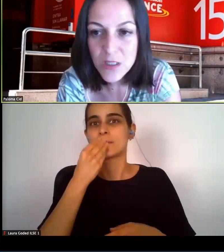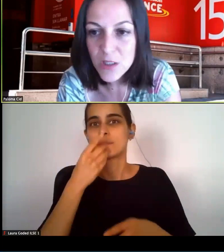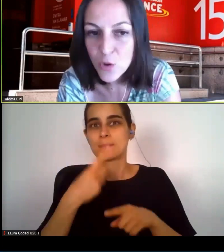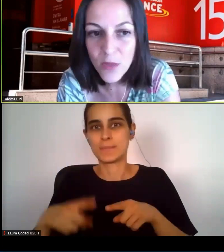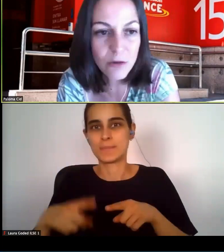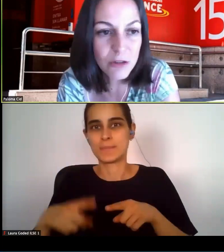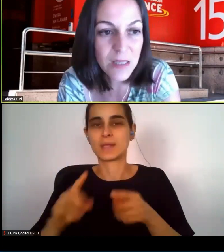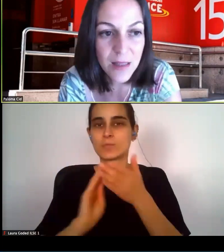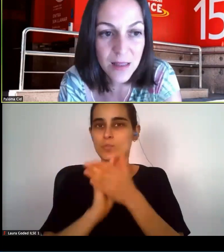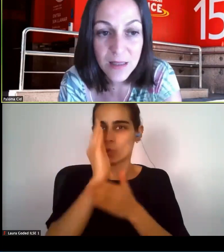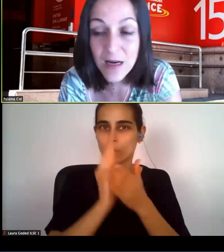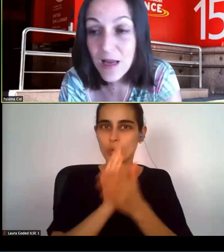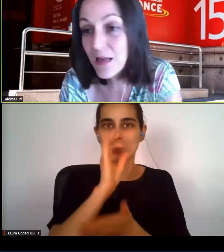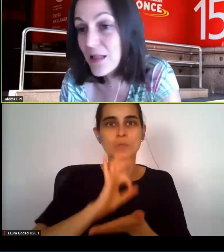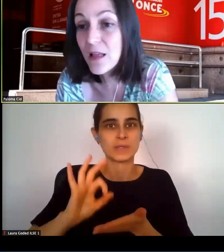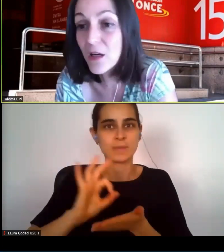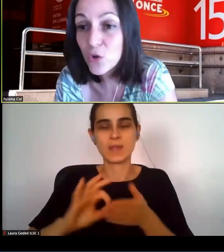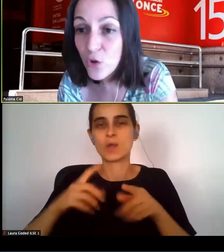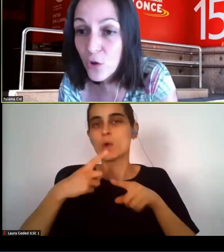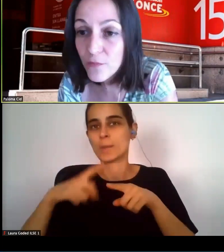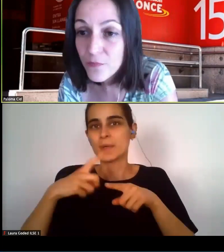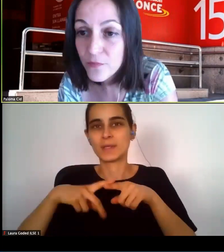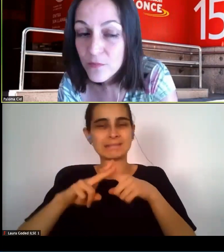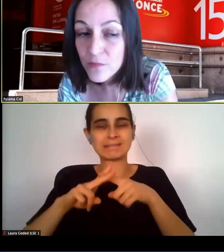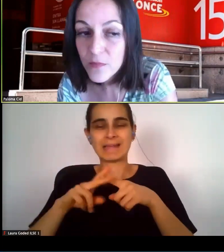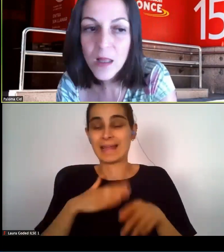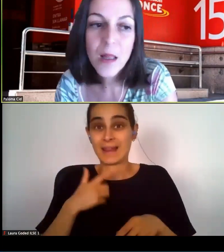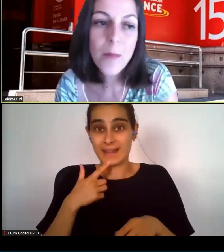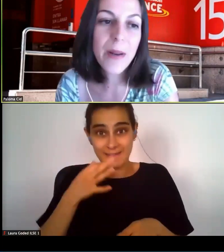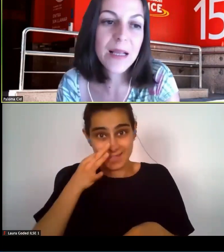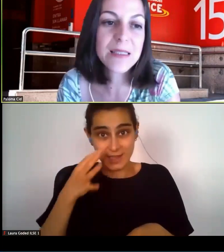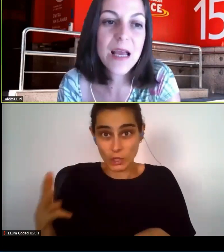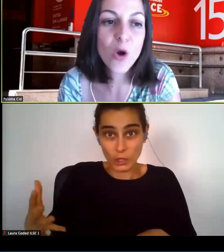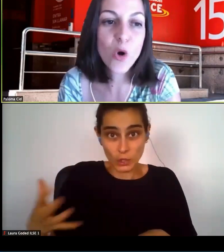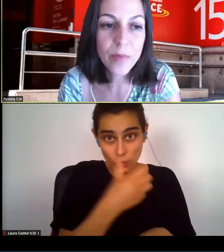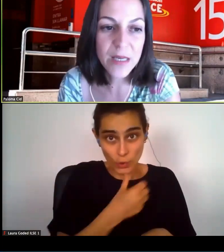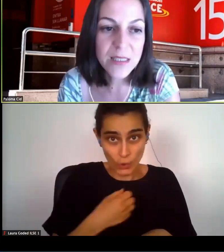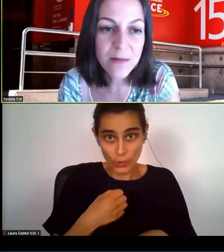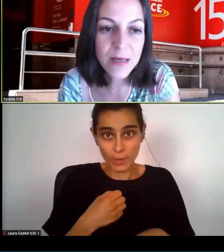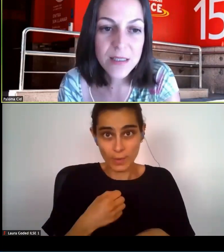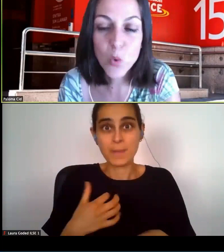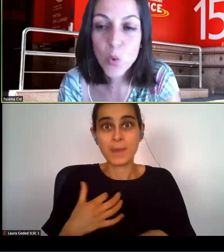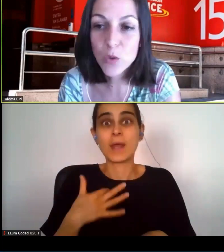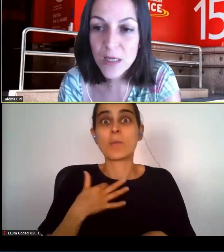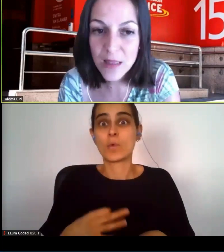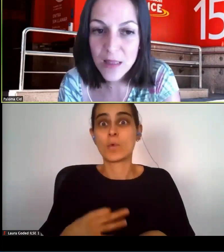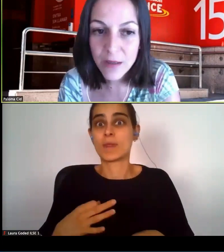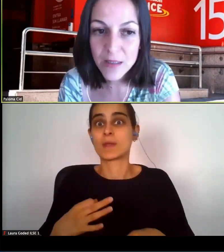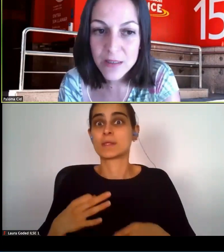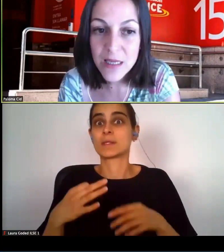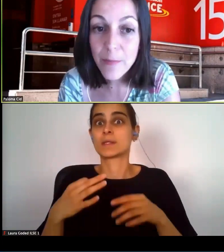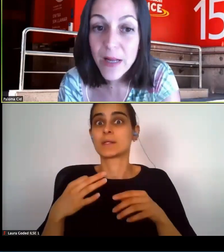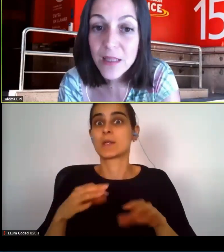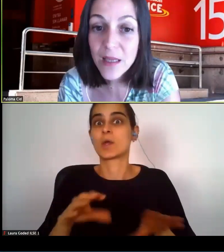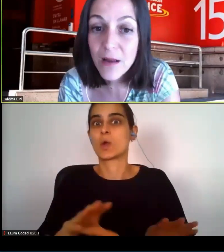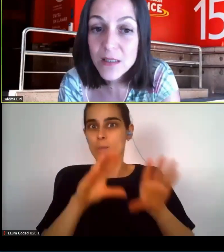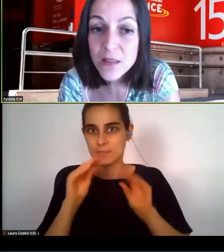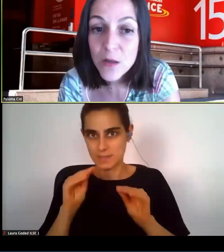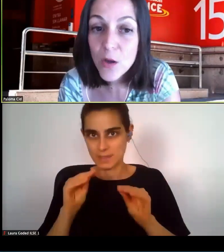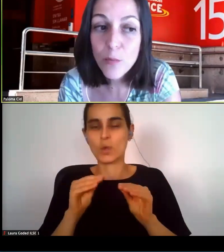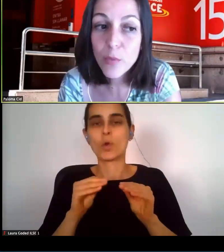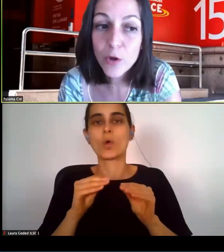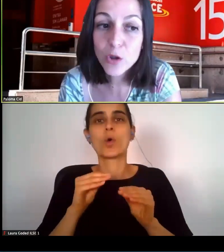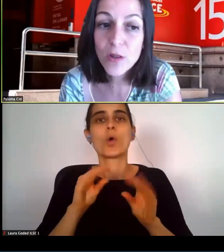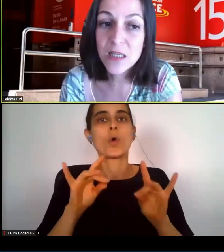objetos, instrumentos, etcétera, es decir, todo, para que sean comprensibles, utilizables y